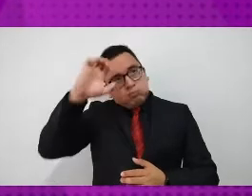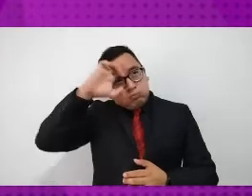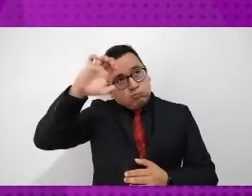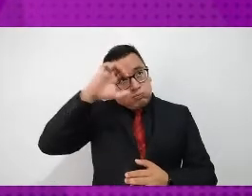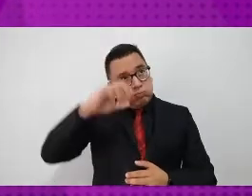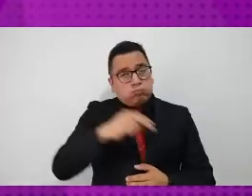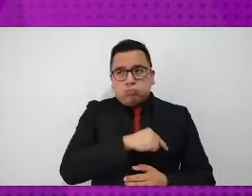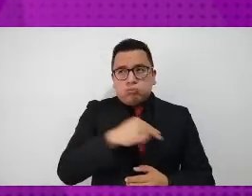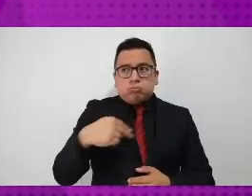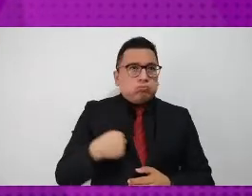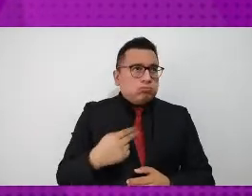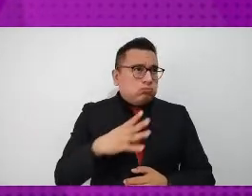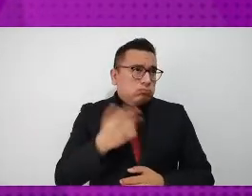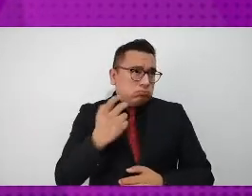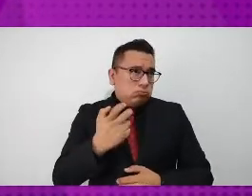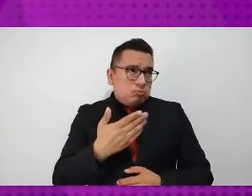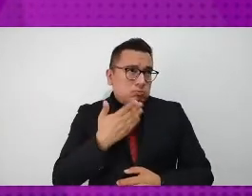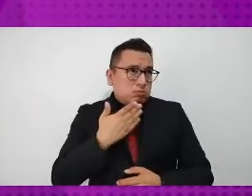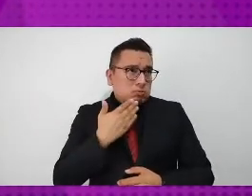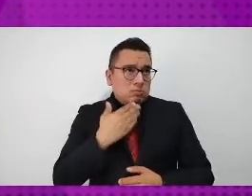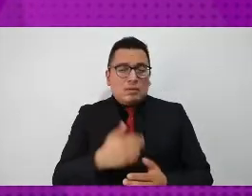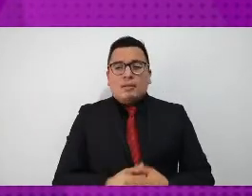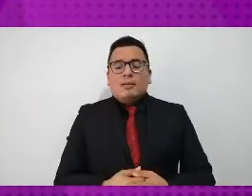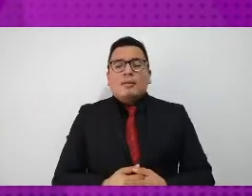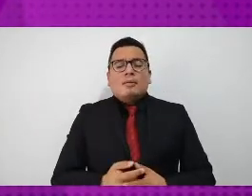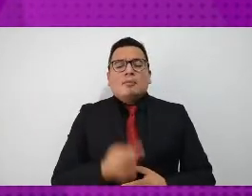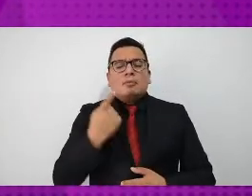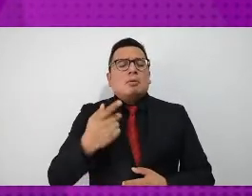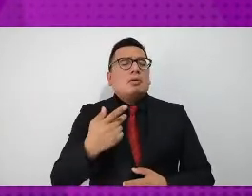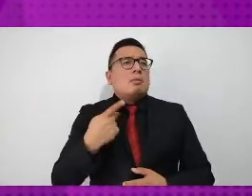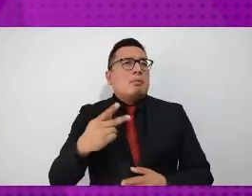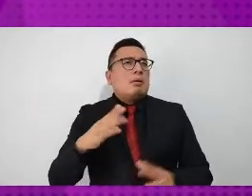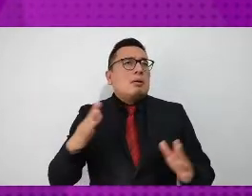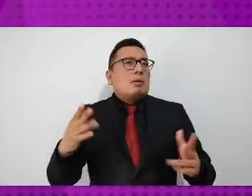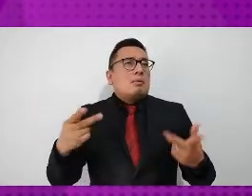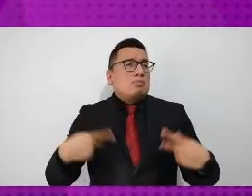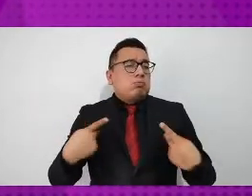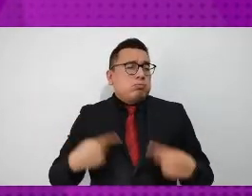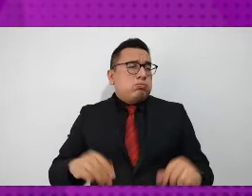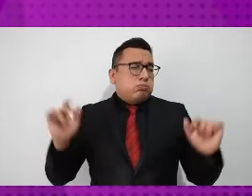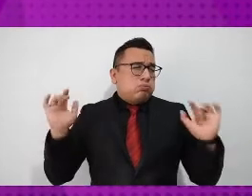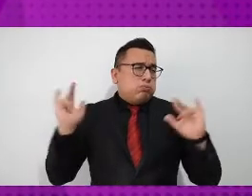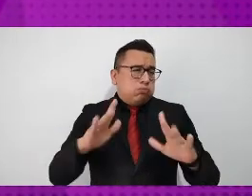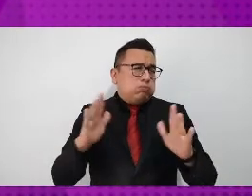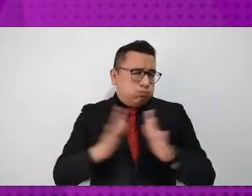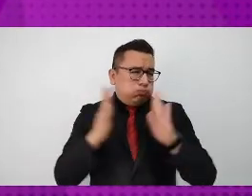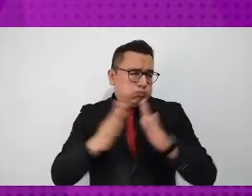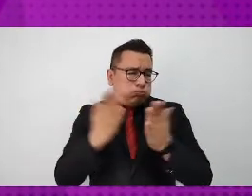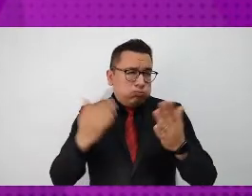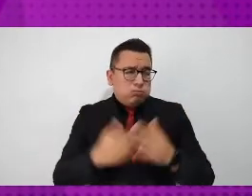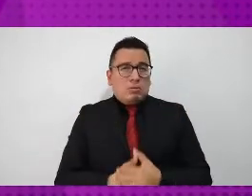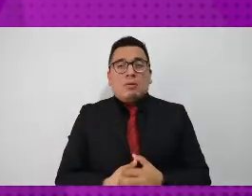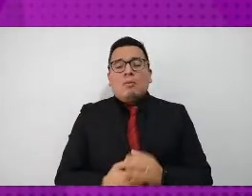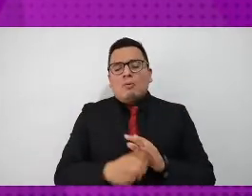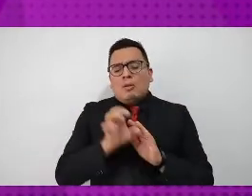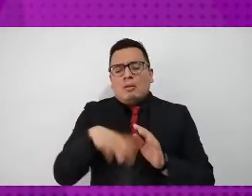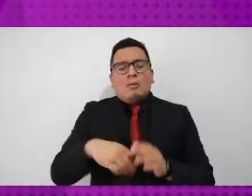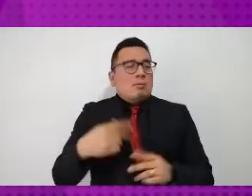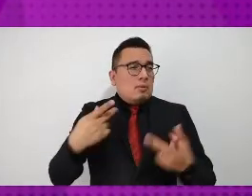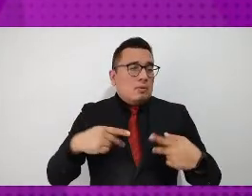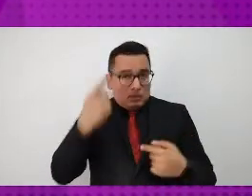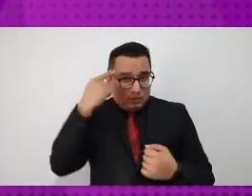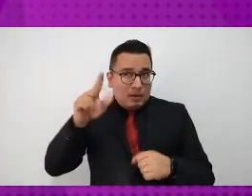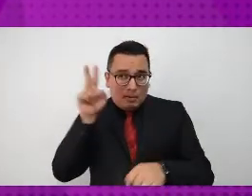experiencia que hemos tenido ha sido muy favorable donde el nivel de participación de la ciudadanía tanto para ser capacitadores